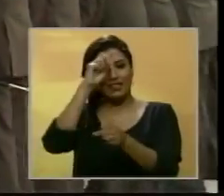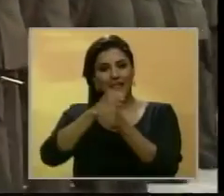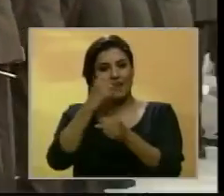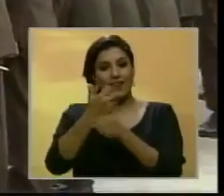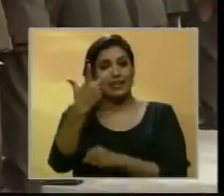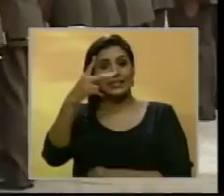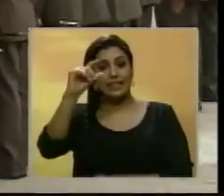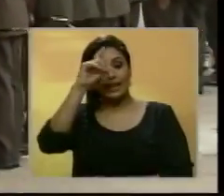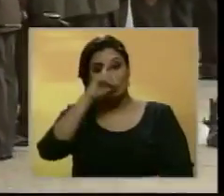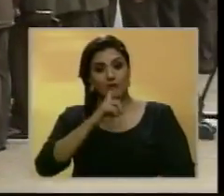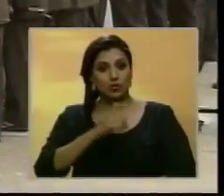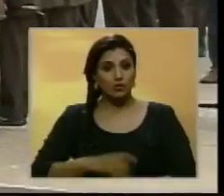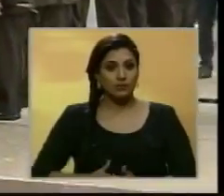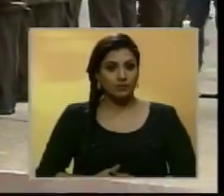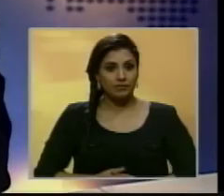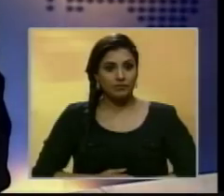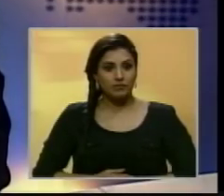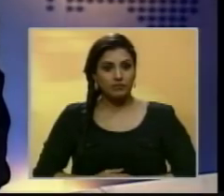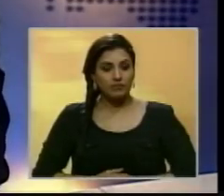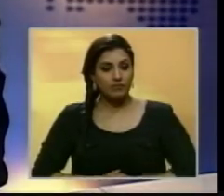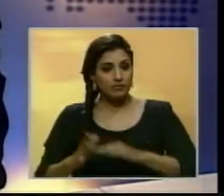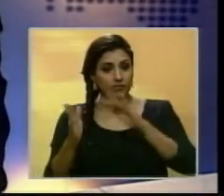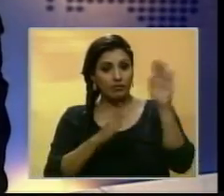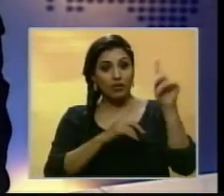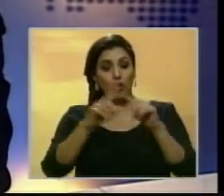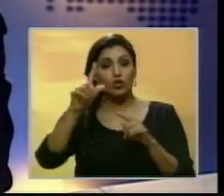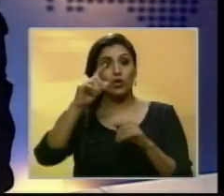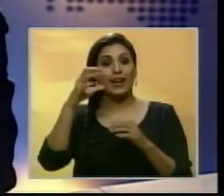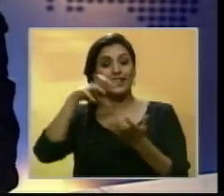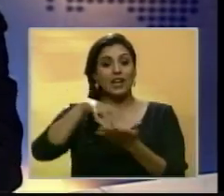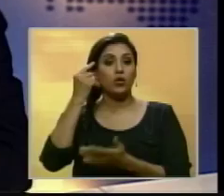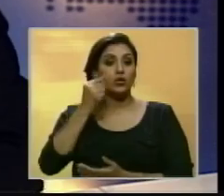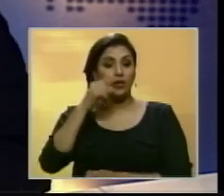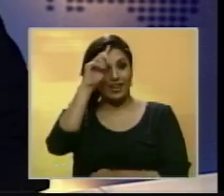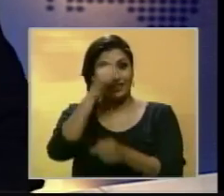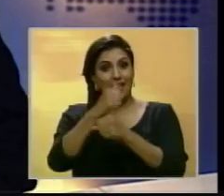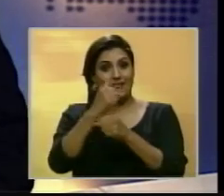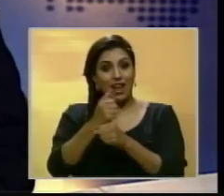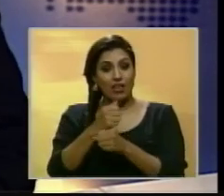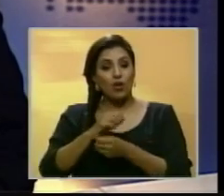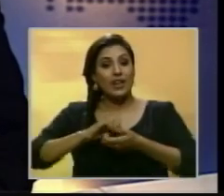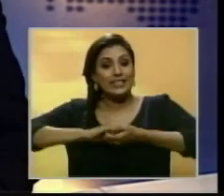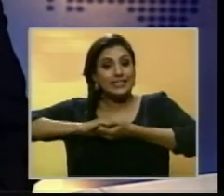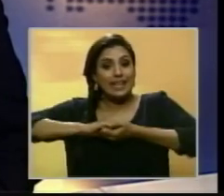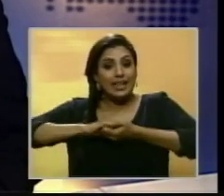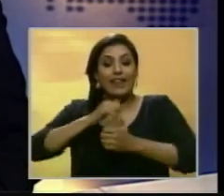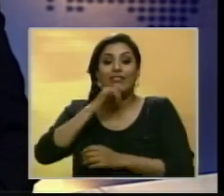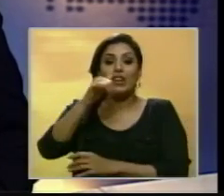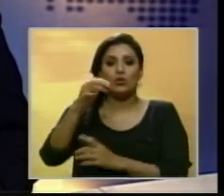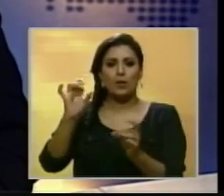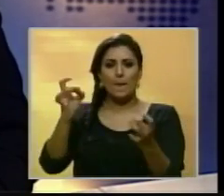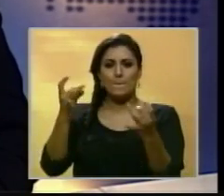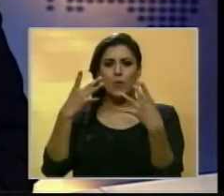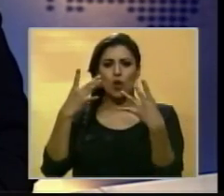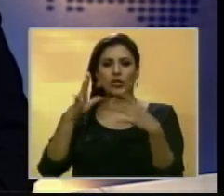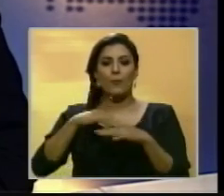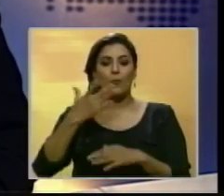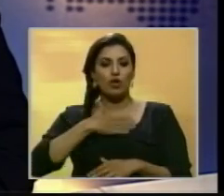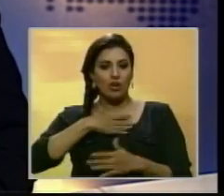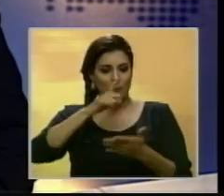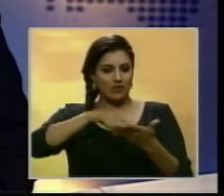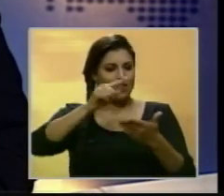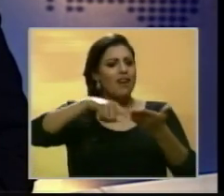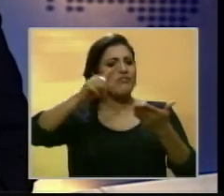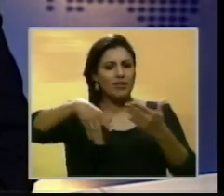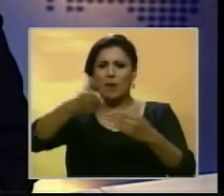patria durante tantos años. En el estado Zulia, trabajadores del CENIAT denuncian que fueron despedidos luego de firmar para